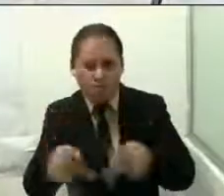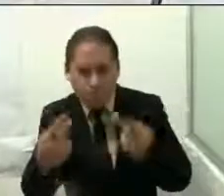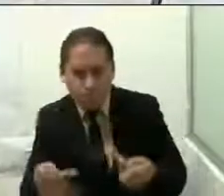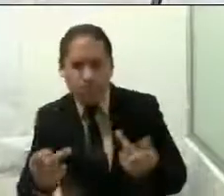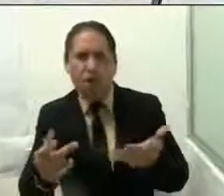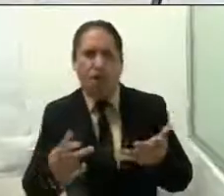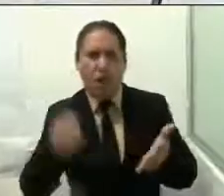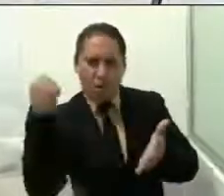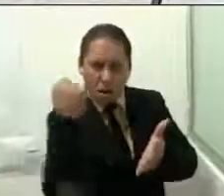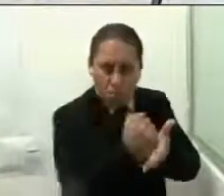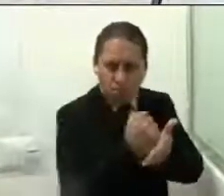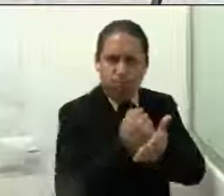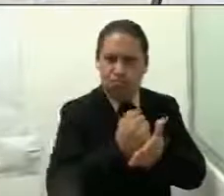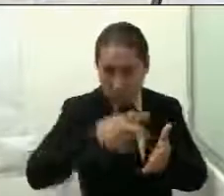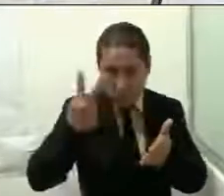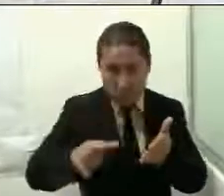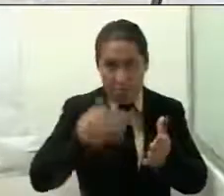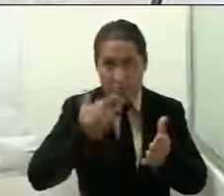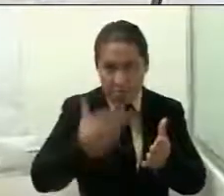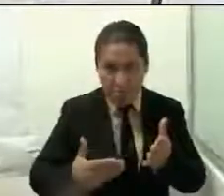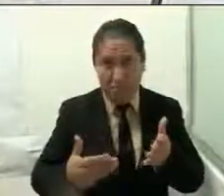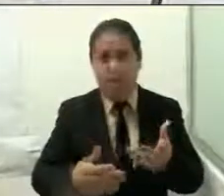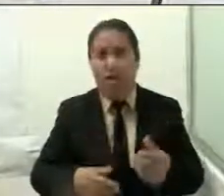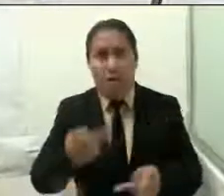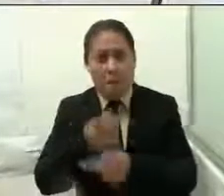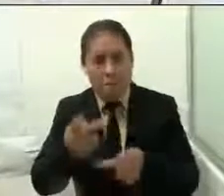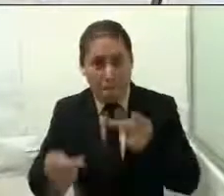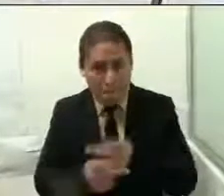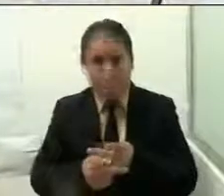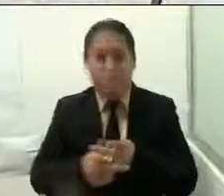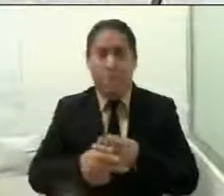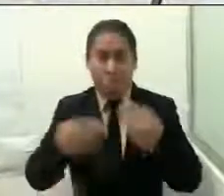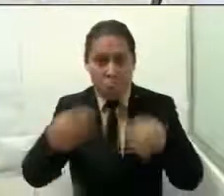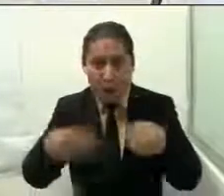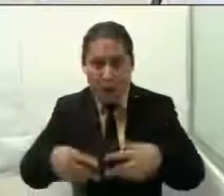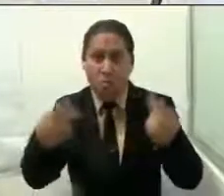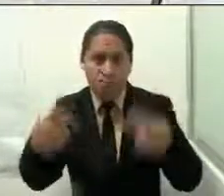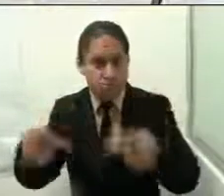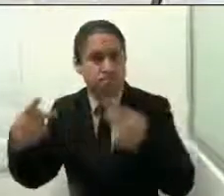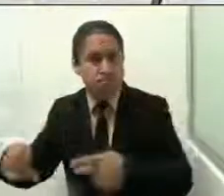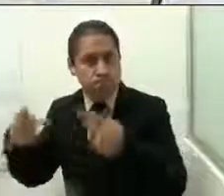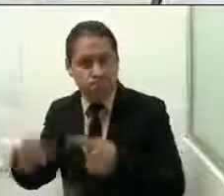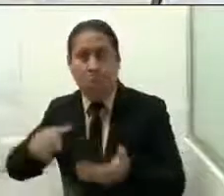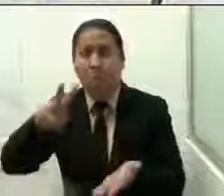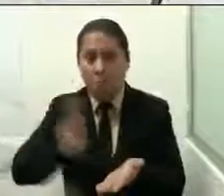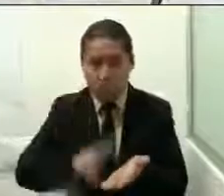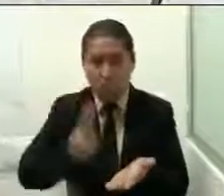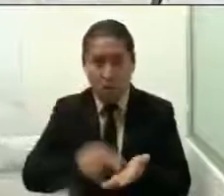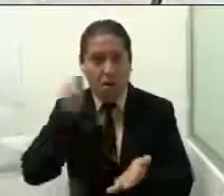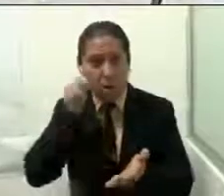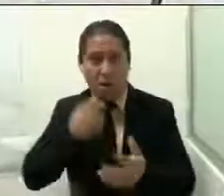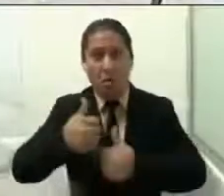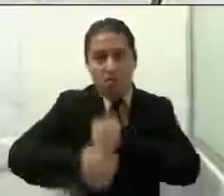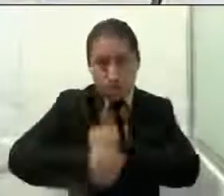marcas han posesionado nuestros productos en el mercado con identidad valor y ventaja competitiva